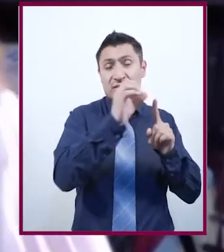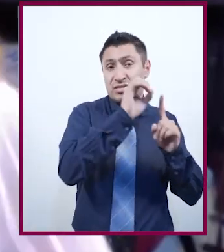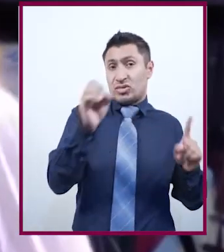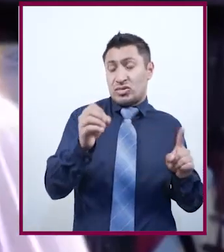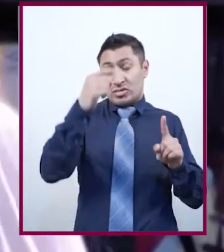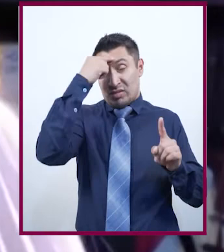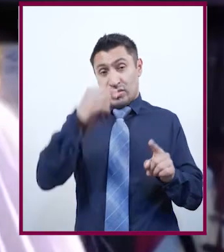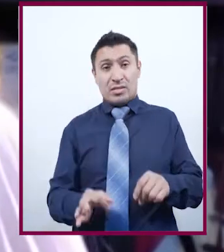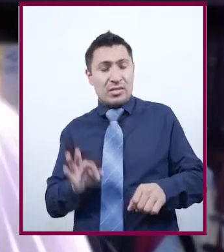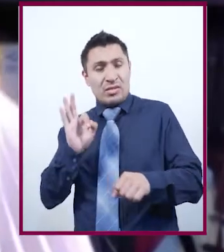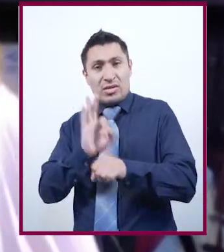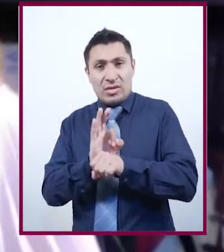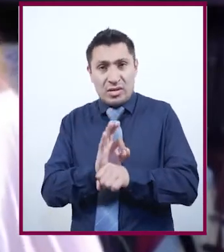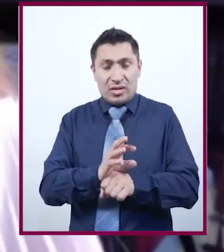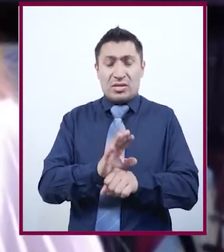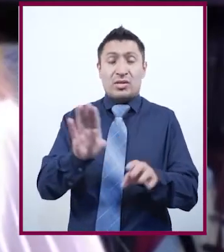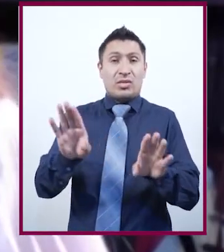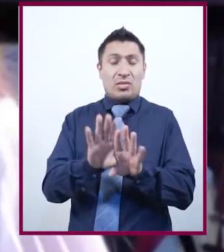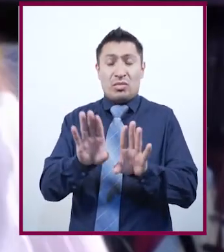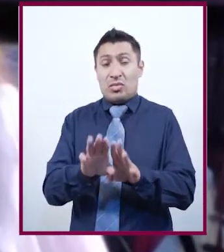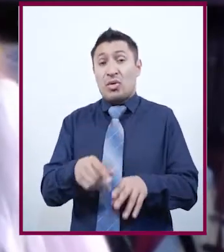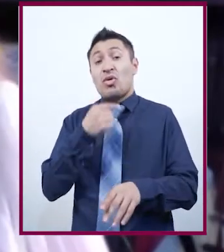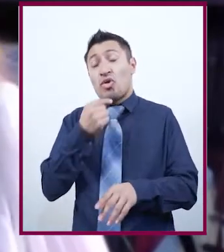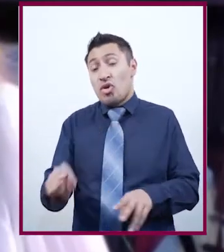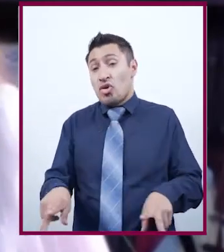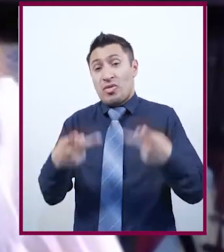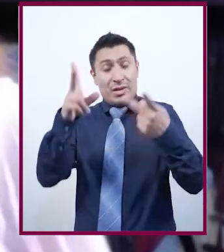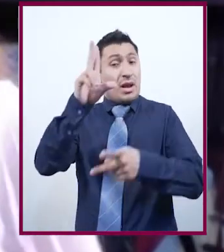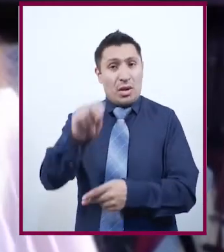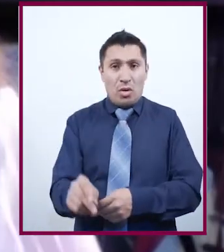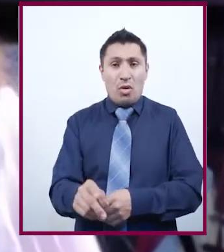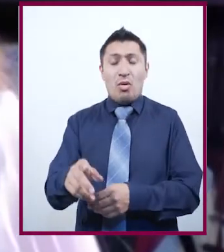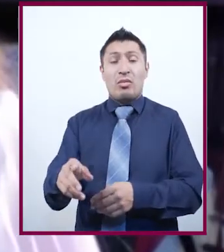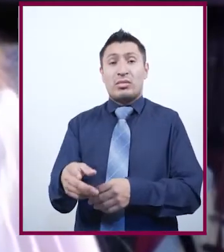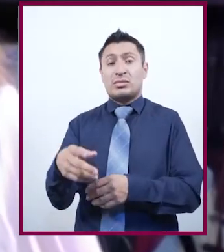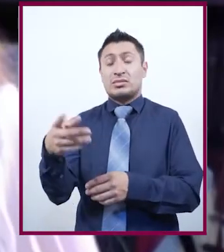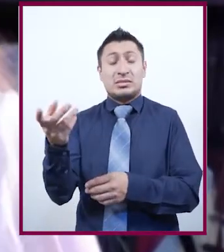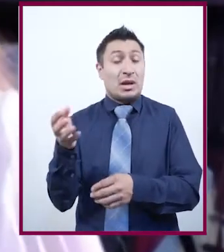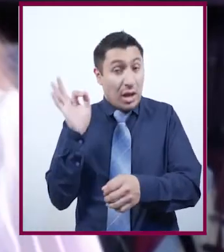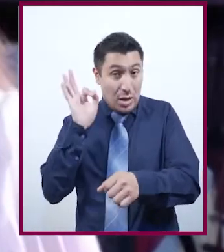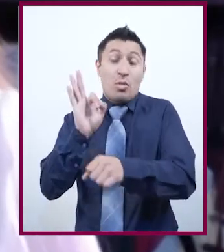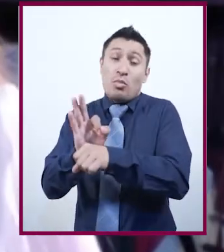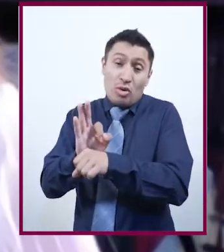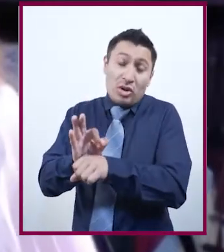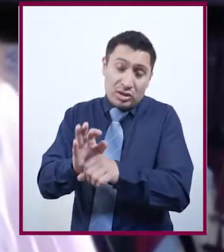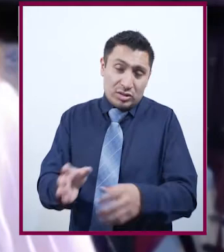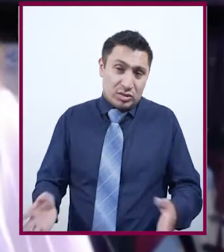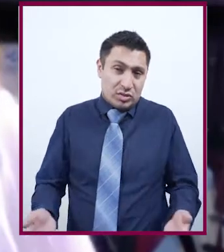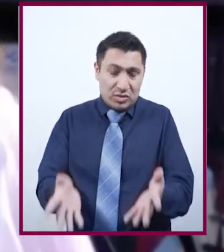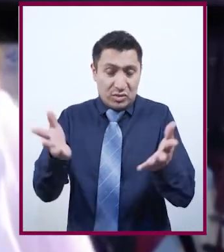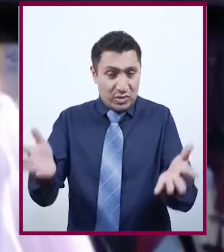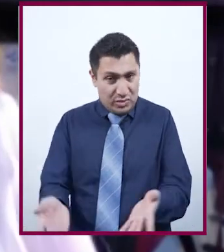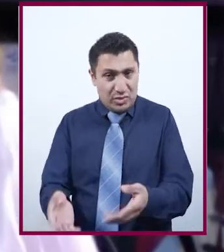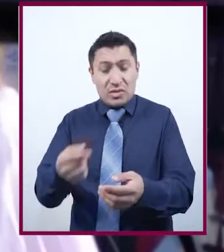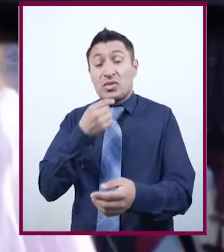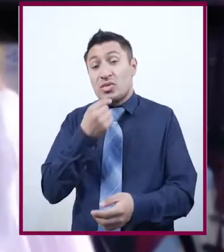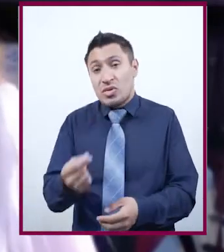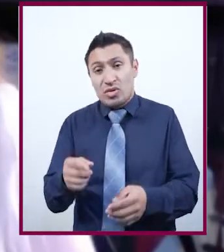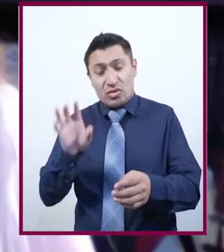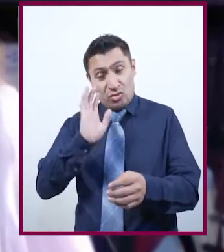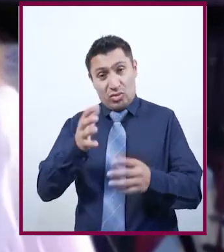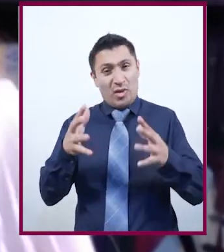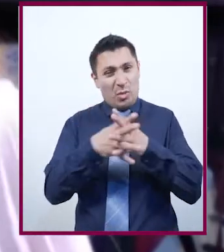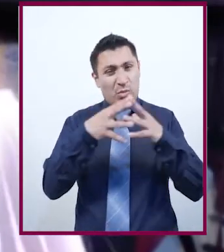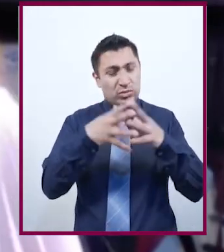en contra de la venta de niños, de la prostitución, por la protección reforzada de los niños en conflictos armados. Estos se